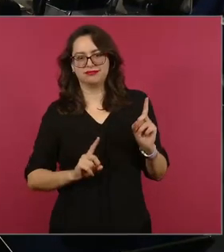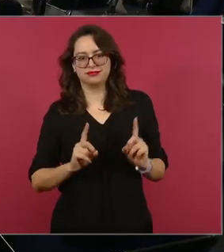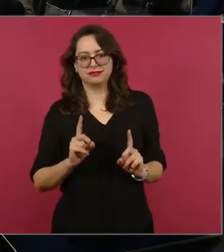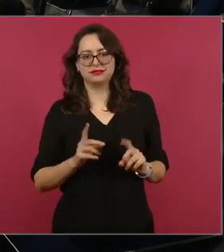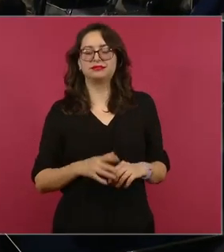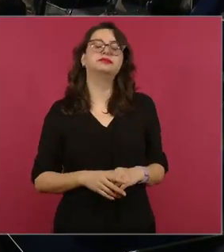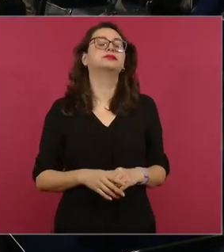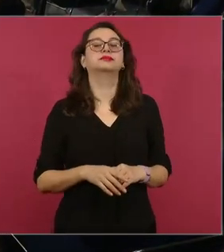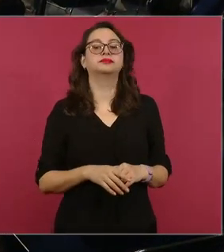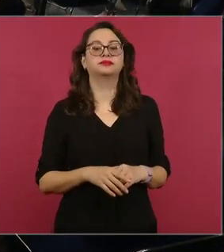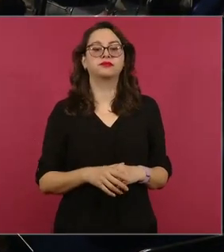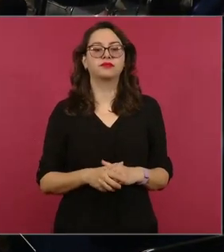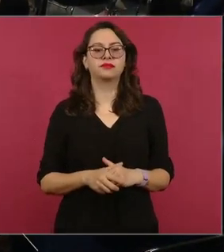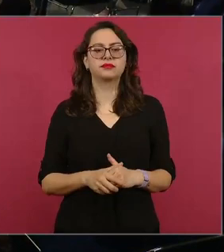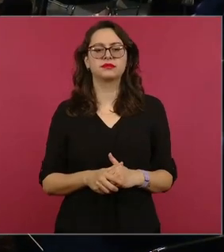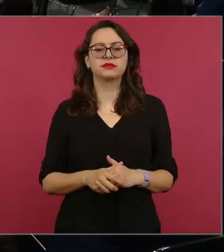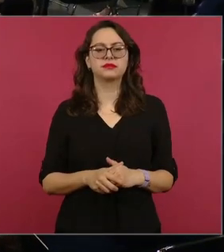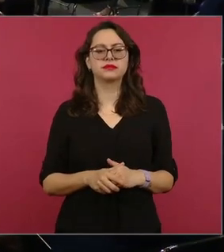Ah, ¿así está hoy?